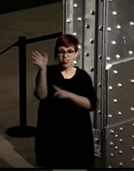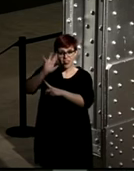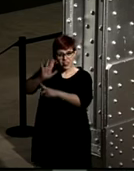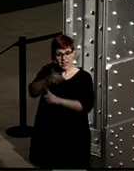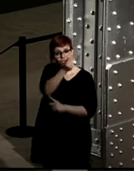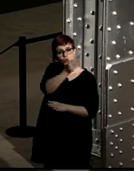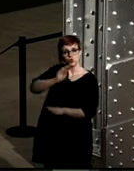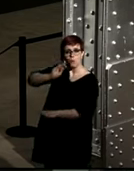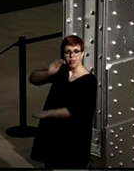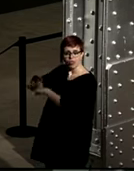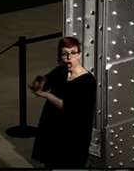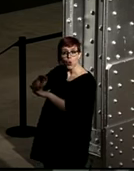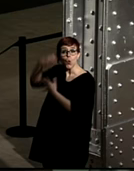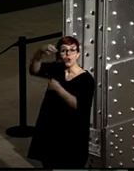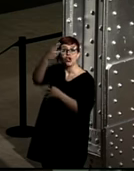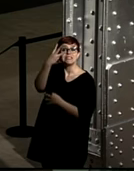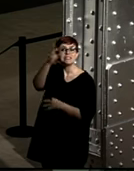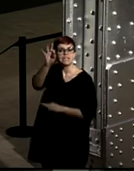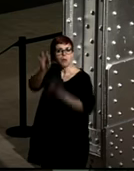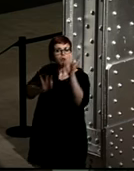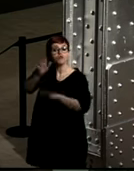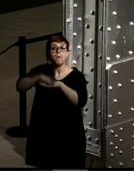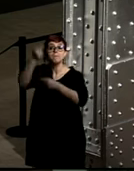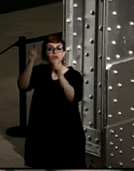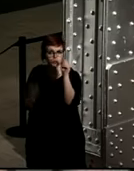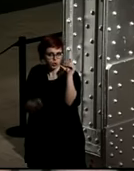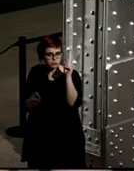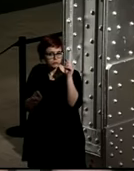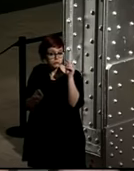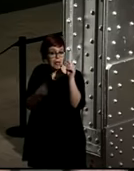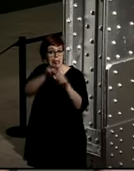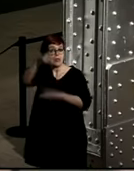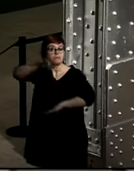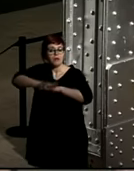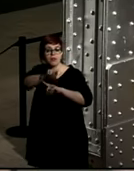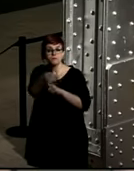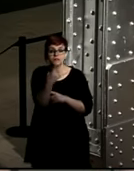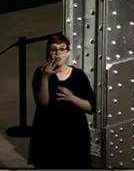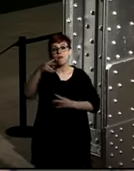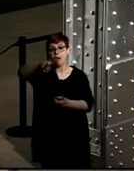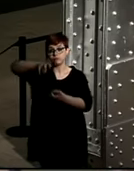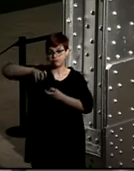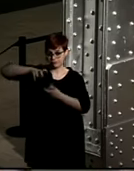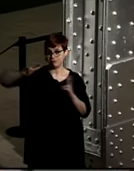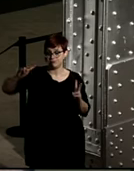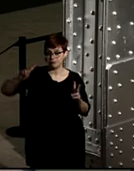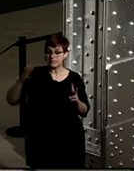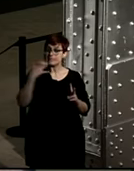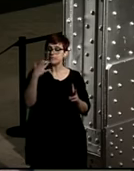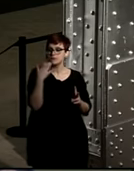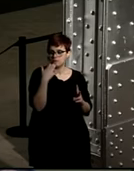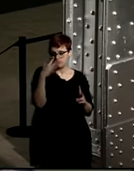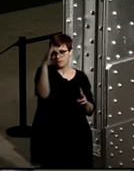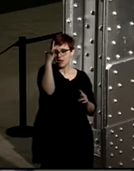solo subvencionan el 30% de un presupuesto. Y luego a partir de ahí tiene que haber incentivos fiscales. ¿Qué quiere decir? Que si una